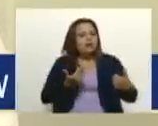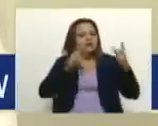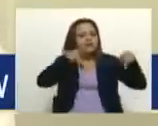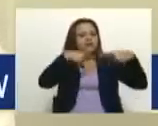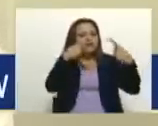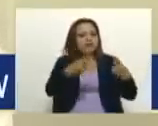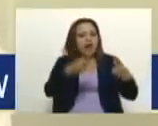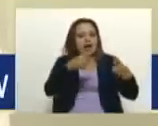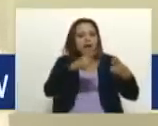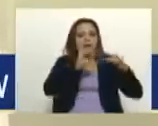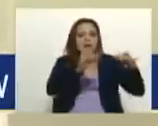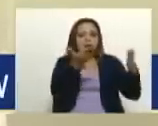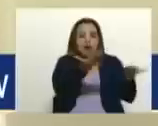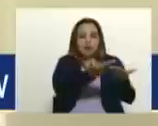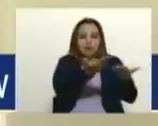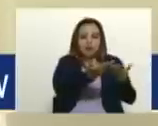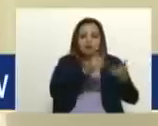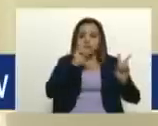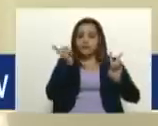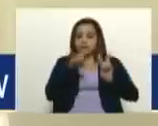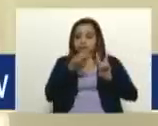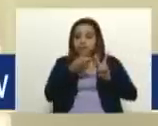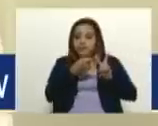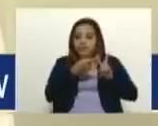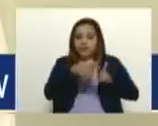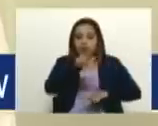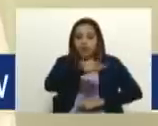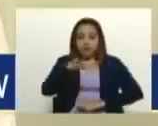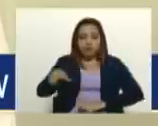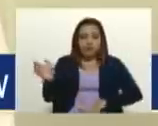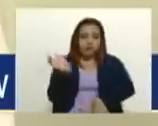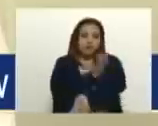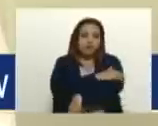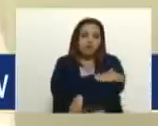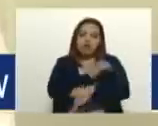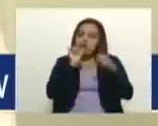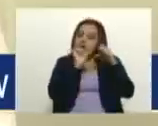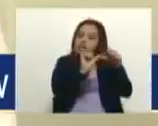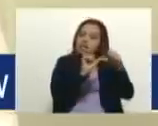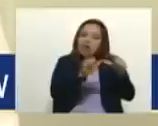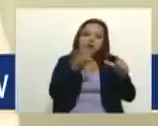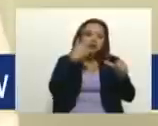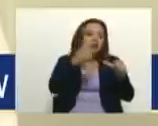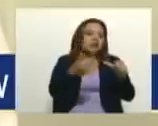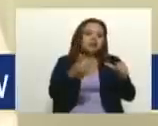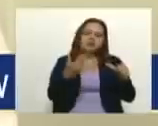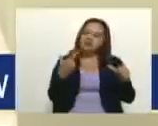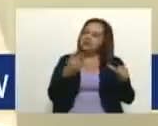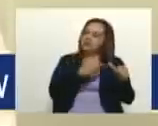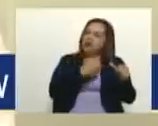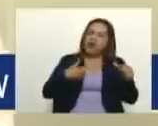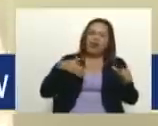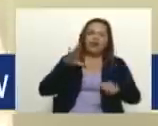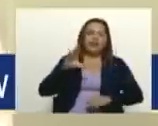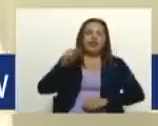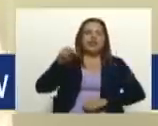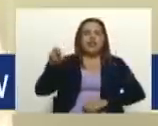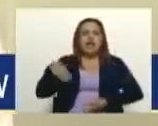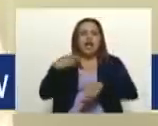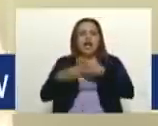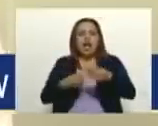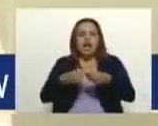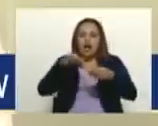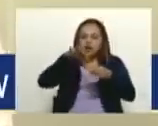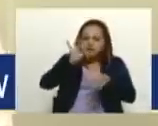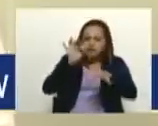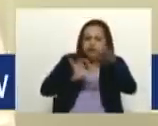los mismos? Por otro lado, los candidatos de la derecha continúan diciendo que no quieren que el CNE haga el conteo de votos